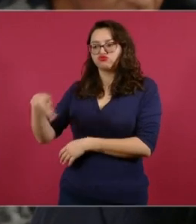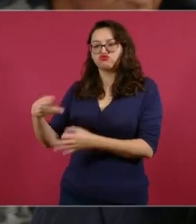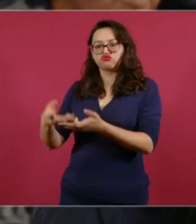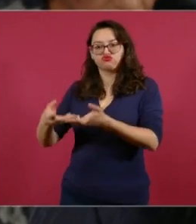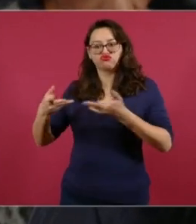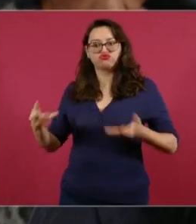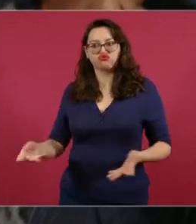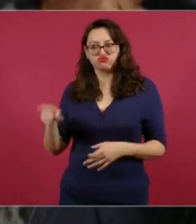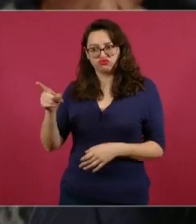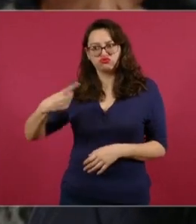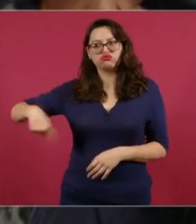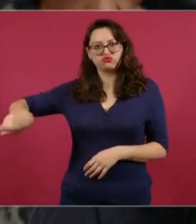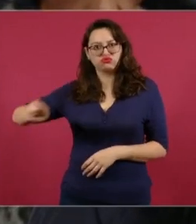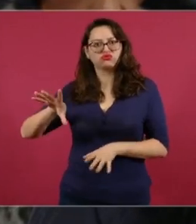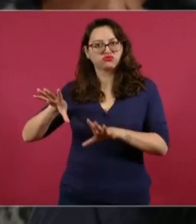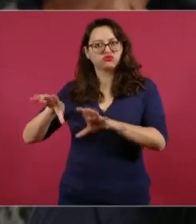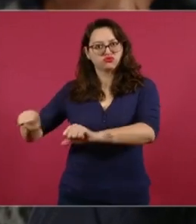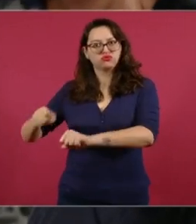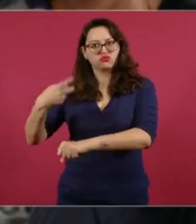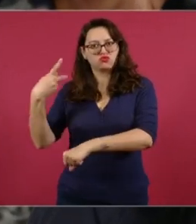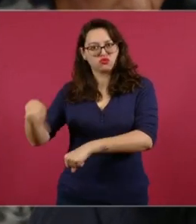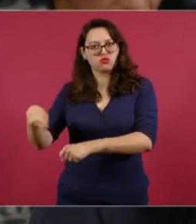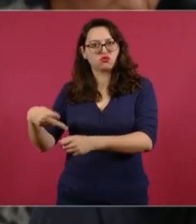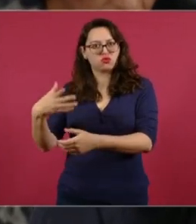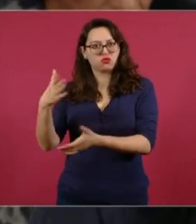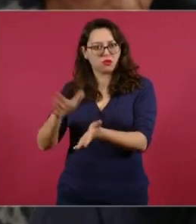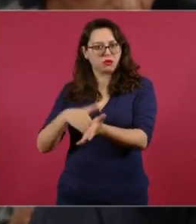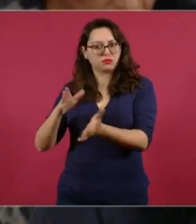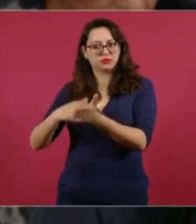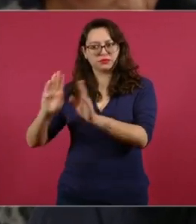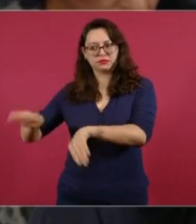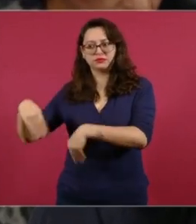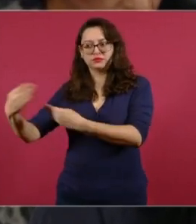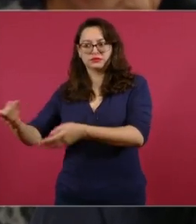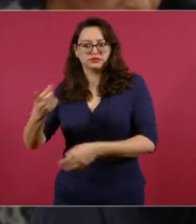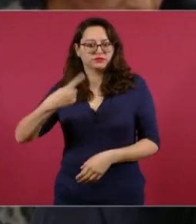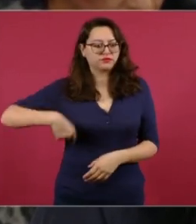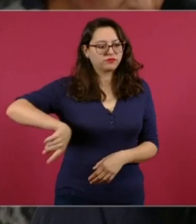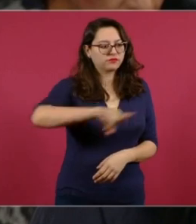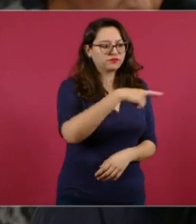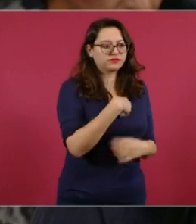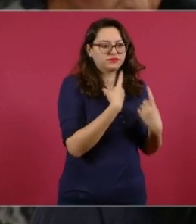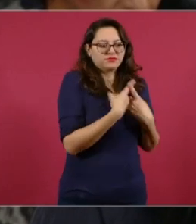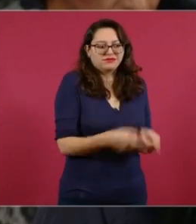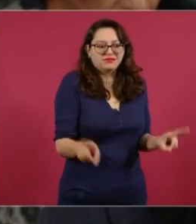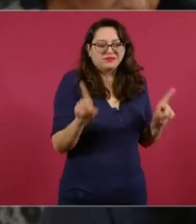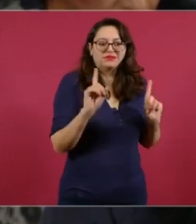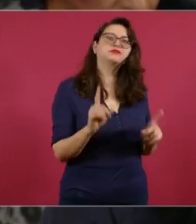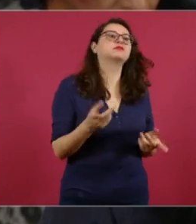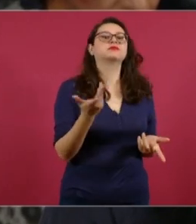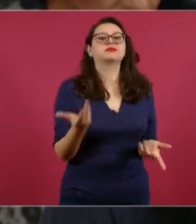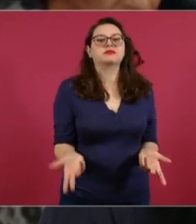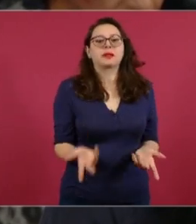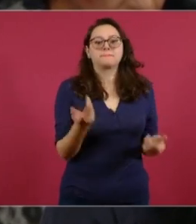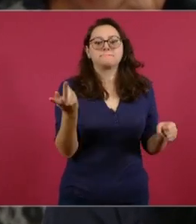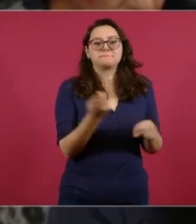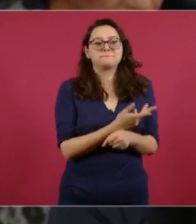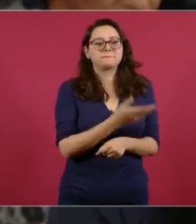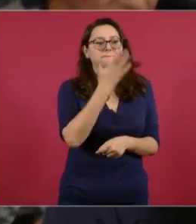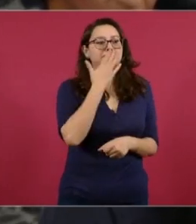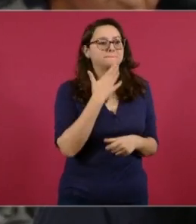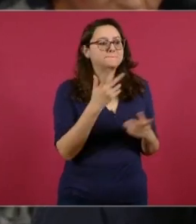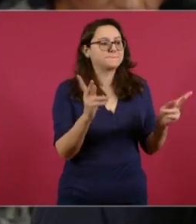Señor presidente, ¿se ayudaría a los acuicultores para que su actividad tenga el mismo reconocimiento en la Ley de